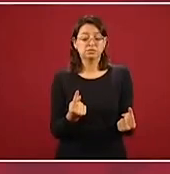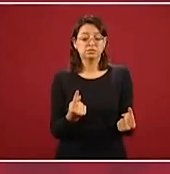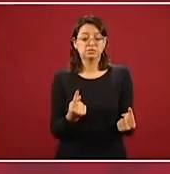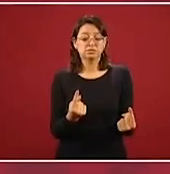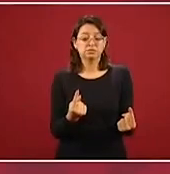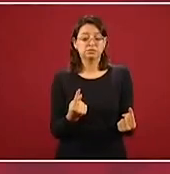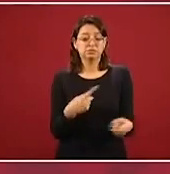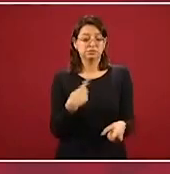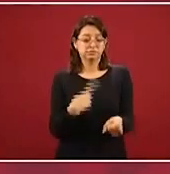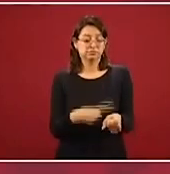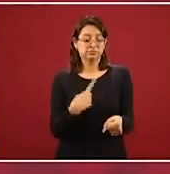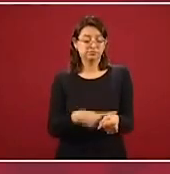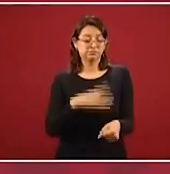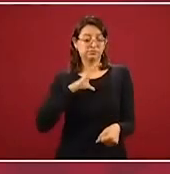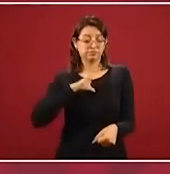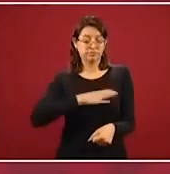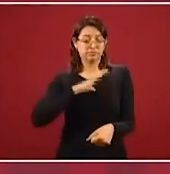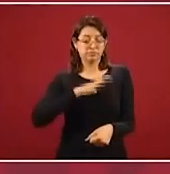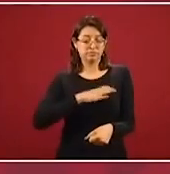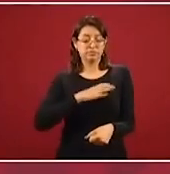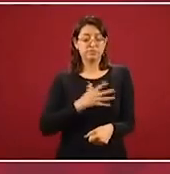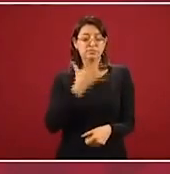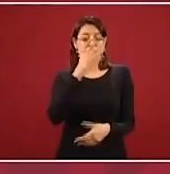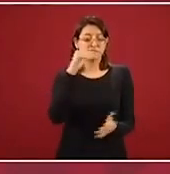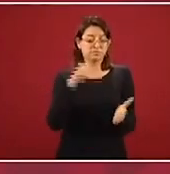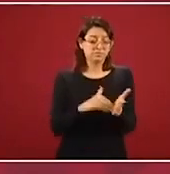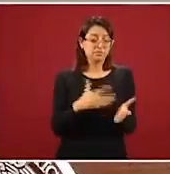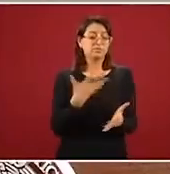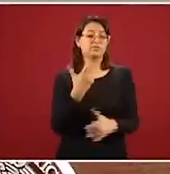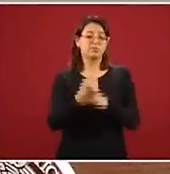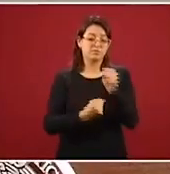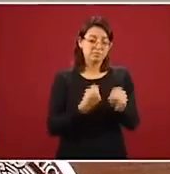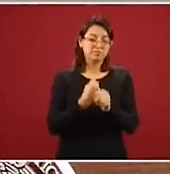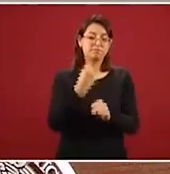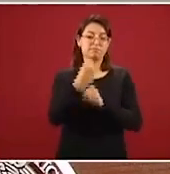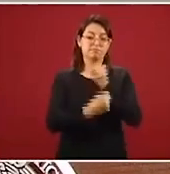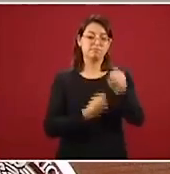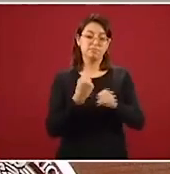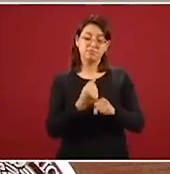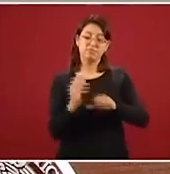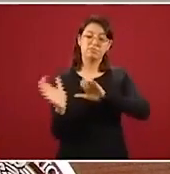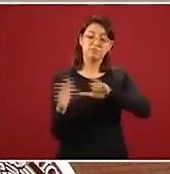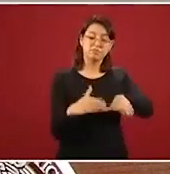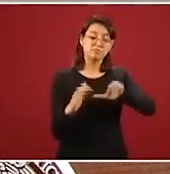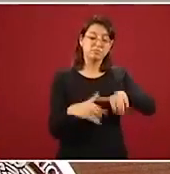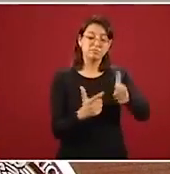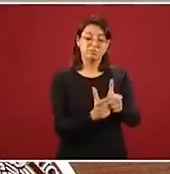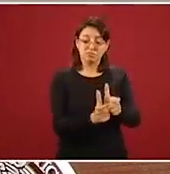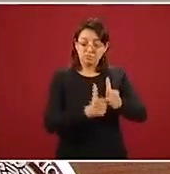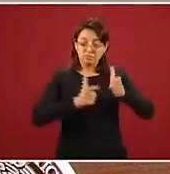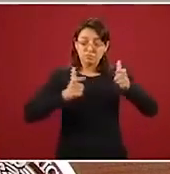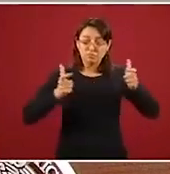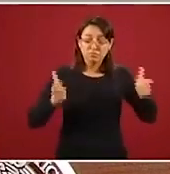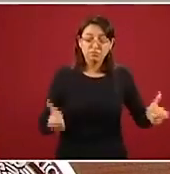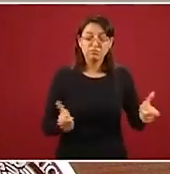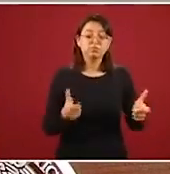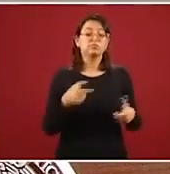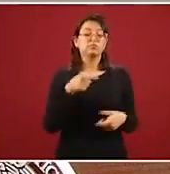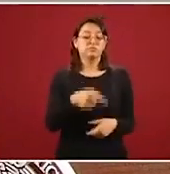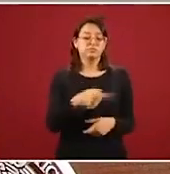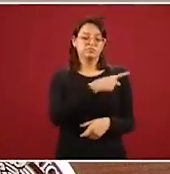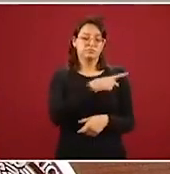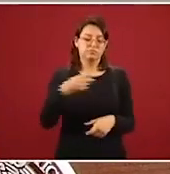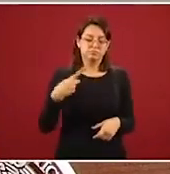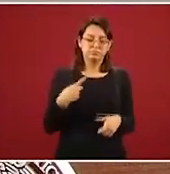de niños con cáncer, son cerca de 5,000 niños que cada año se van incorporando y se les da algún tipo de